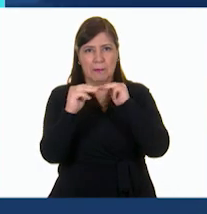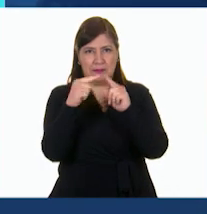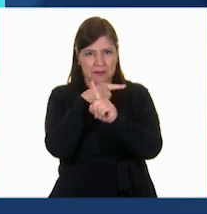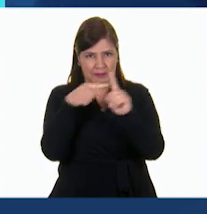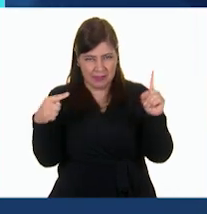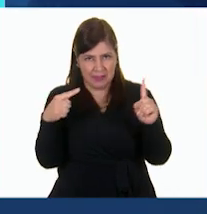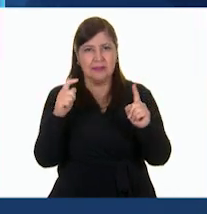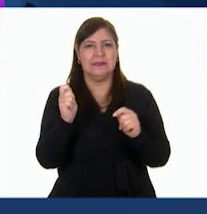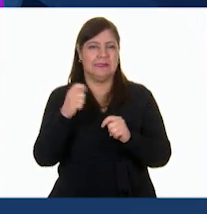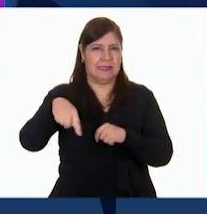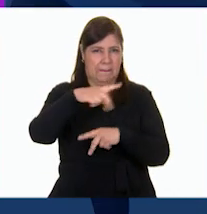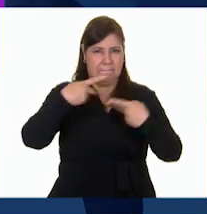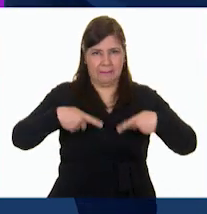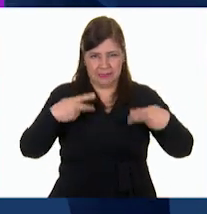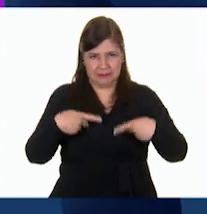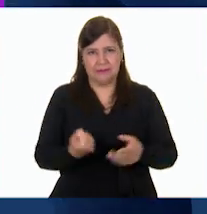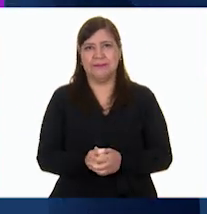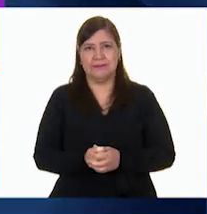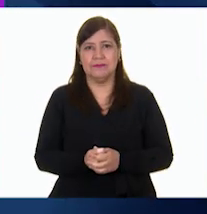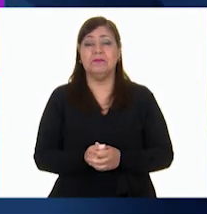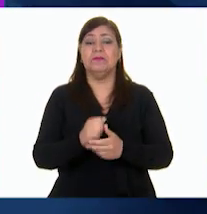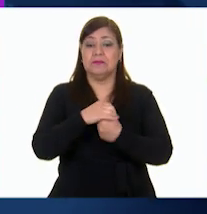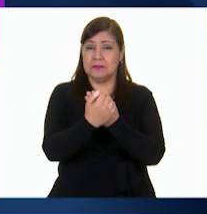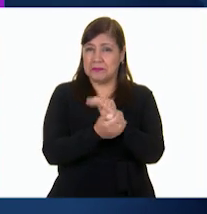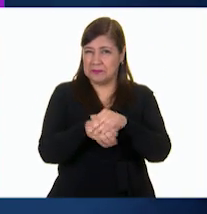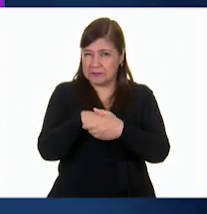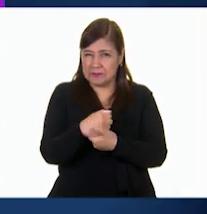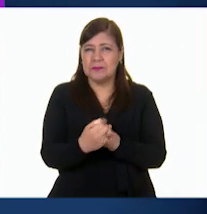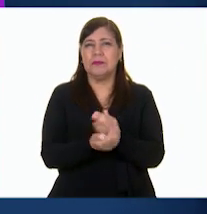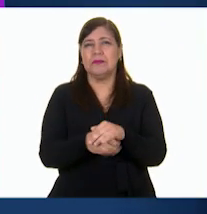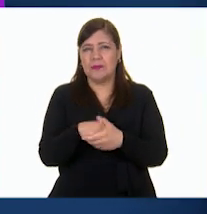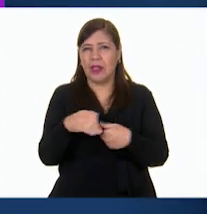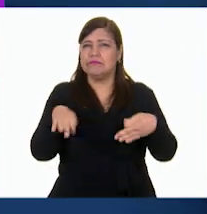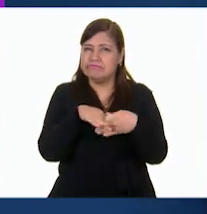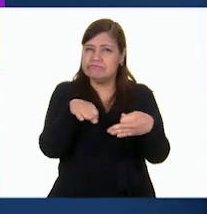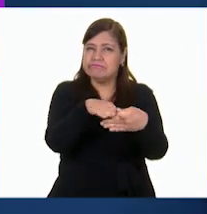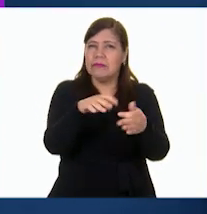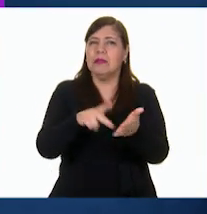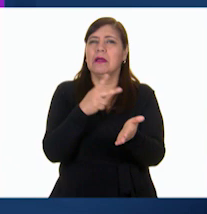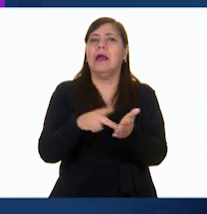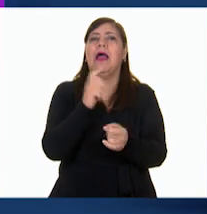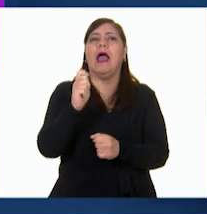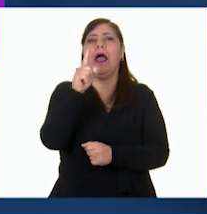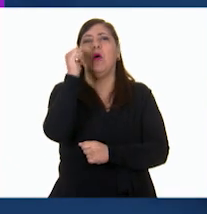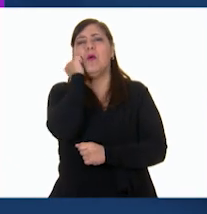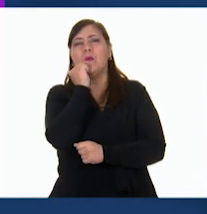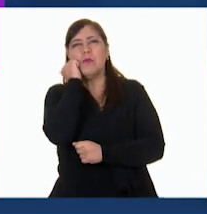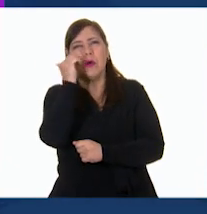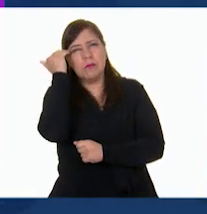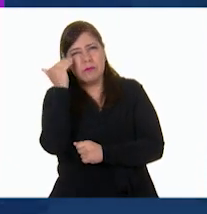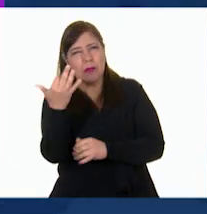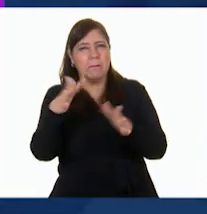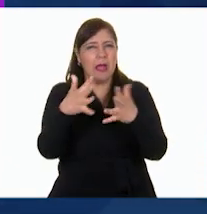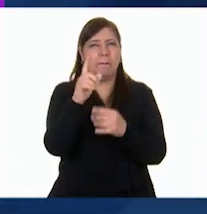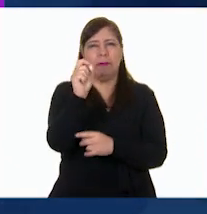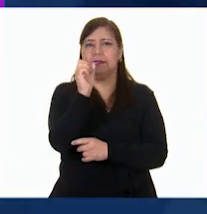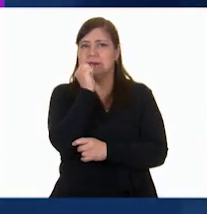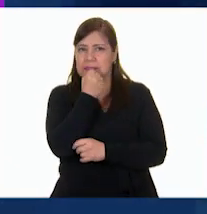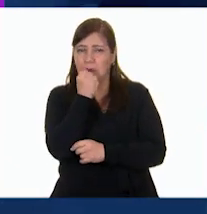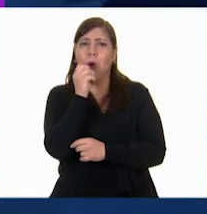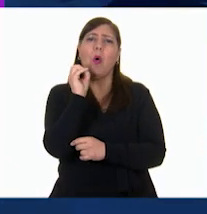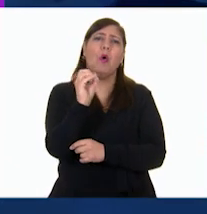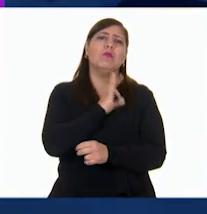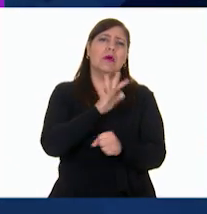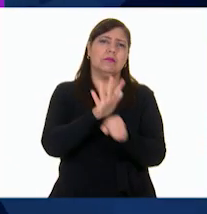1,5 metros entre tú y los demás. Lávate las manos muy seguido con agua y jabón por lo menos durante 20 segundos o